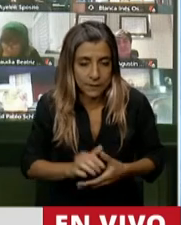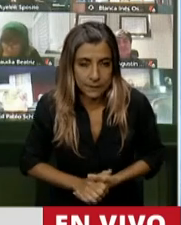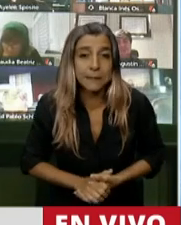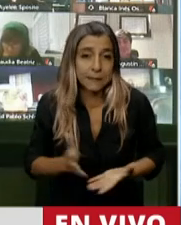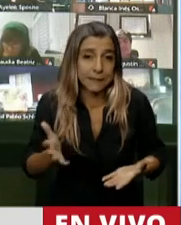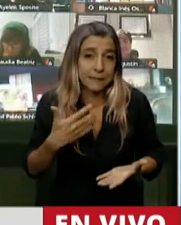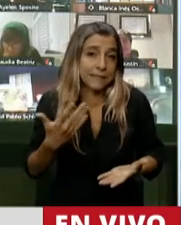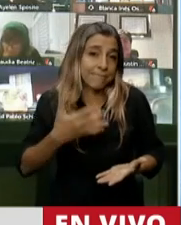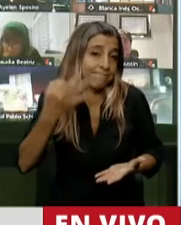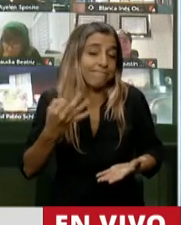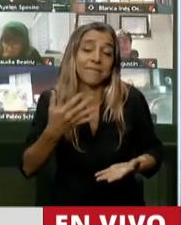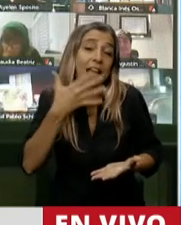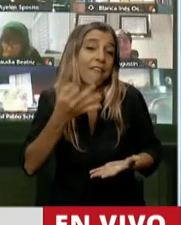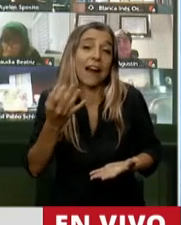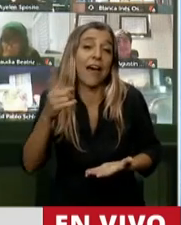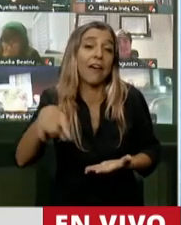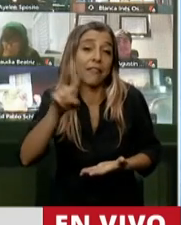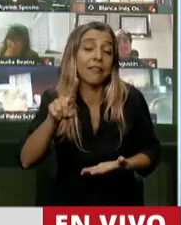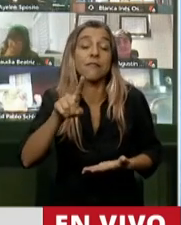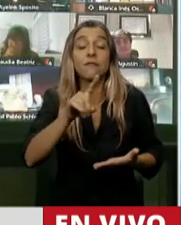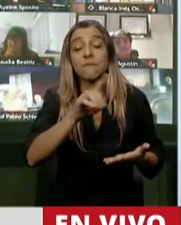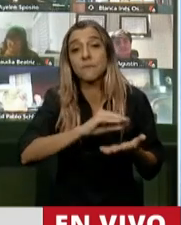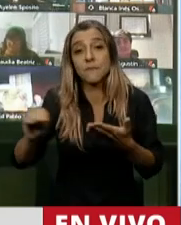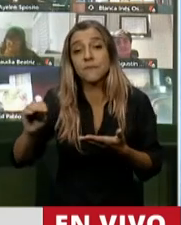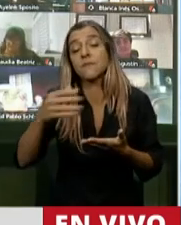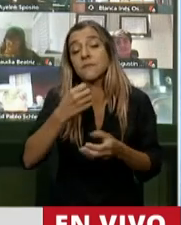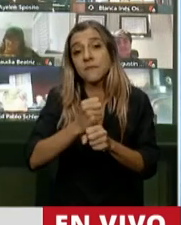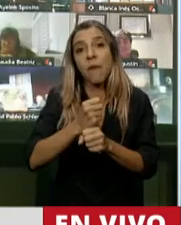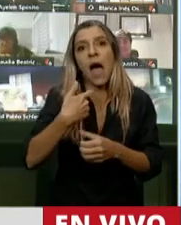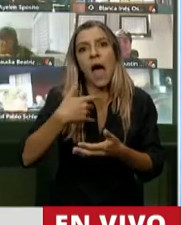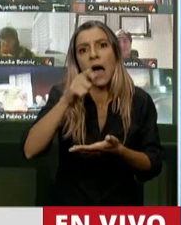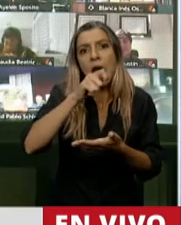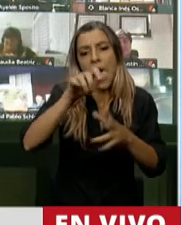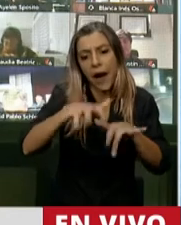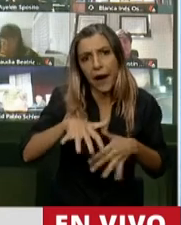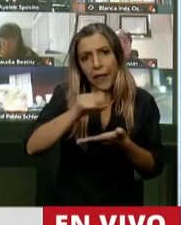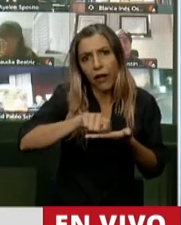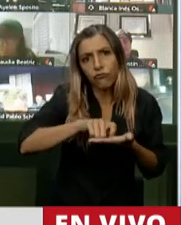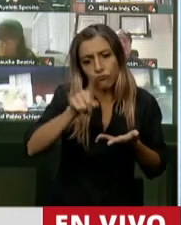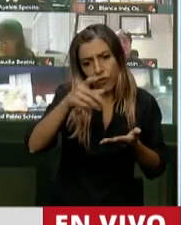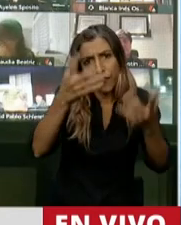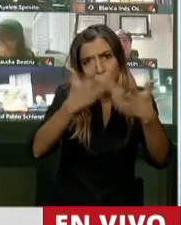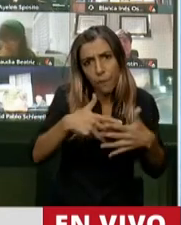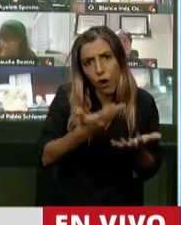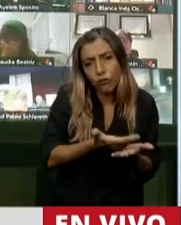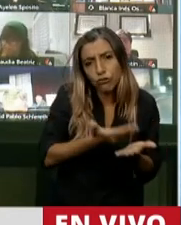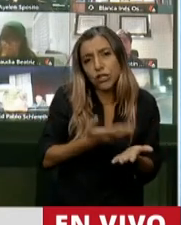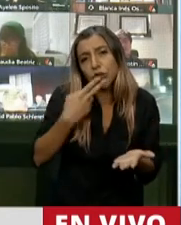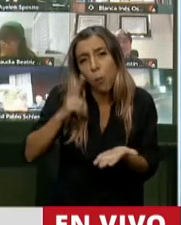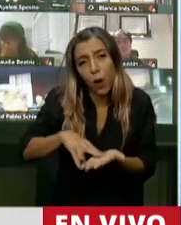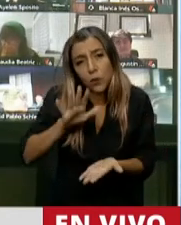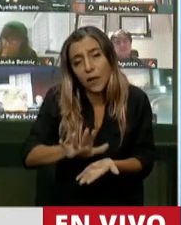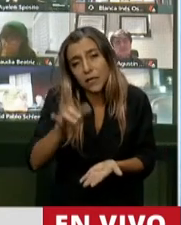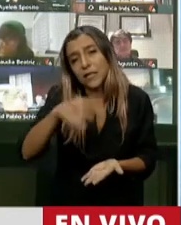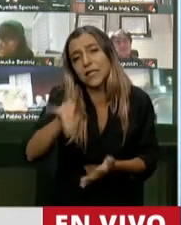la redacción de este impuesto tienen las capacidades, saben que las cosas no van por